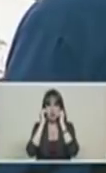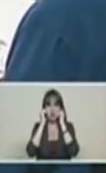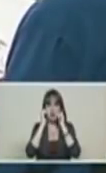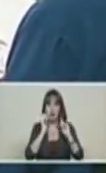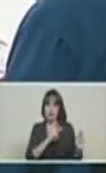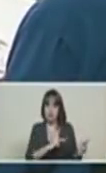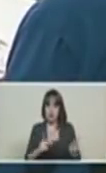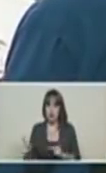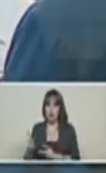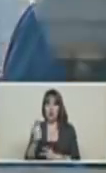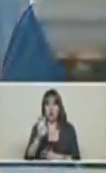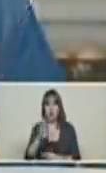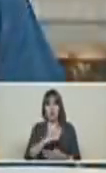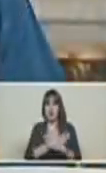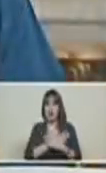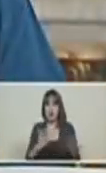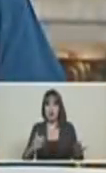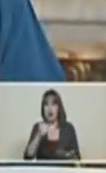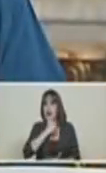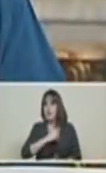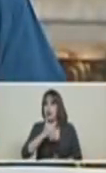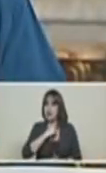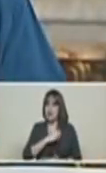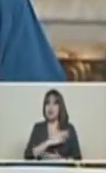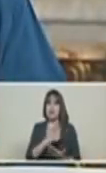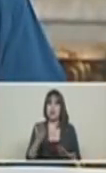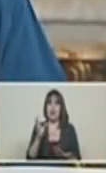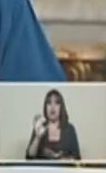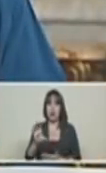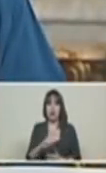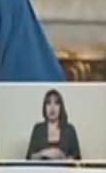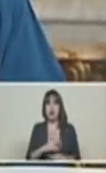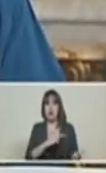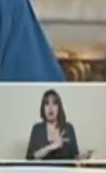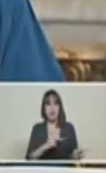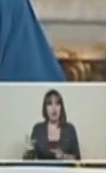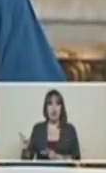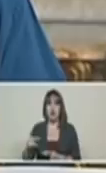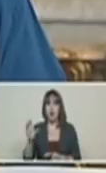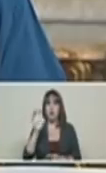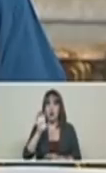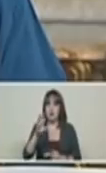Bienvenidos a una patria que resistió. Bienvenidos a una patria que los ama.